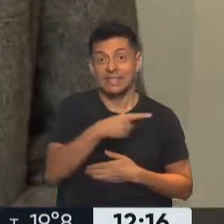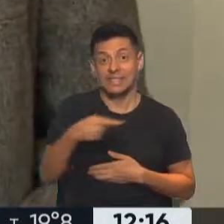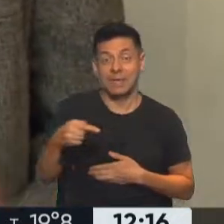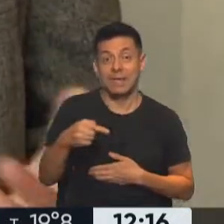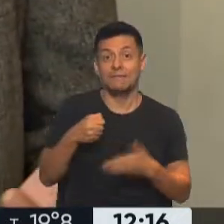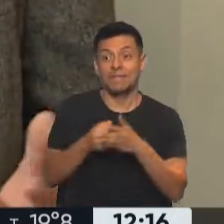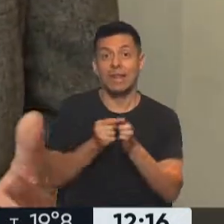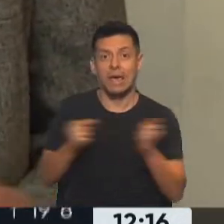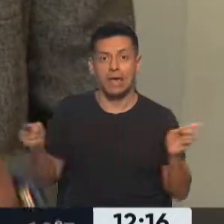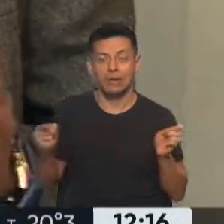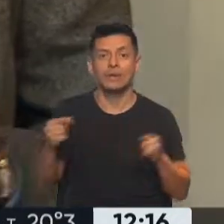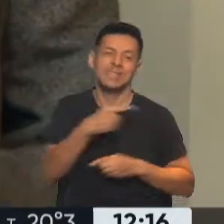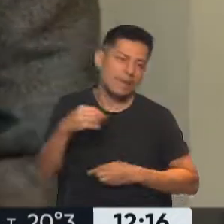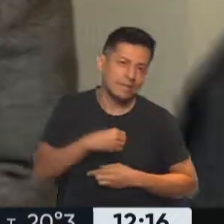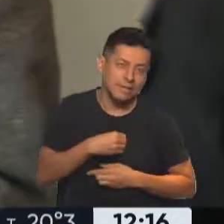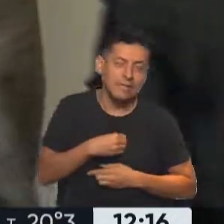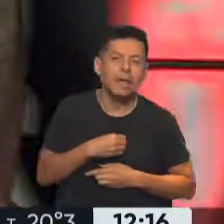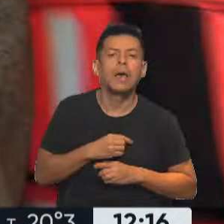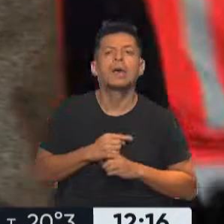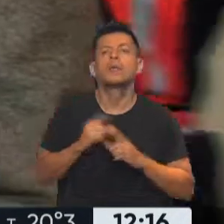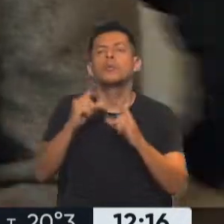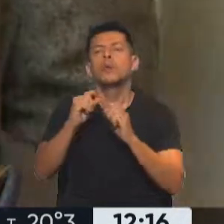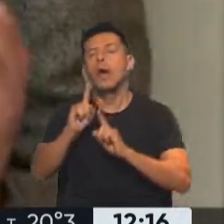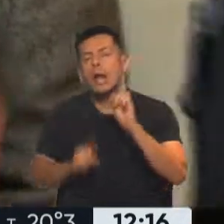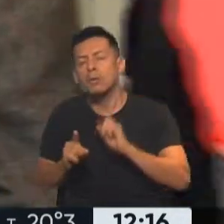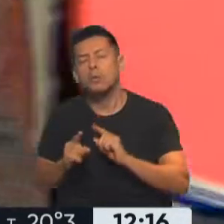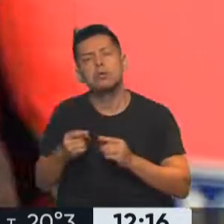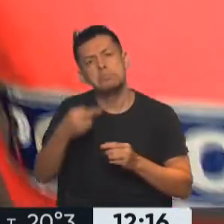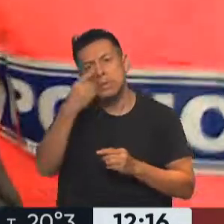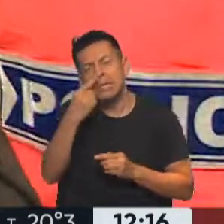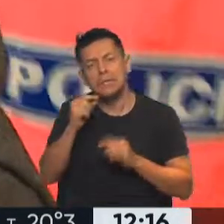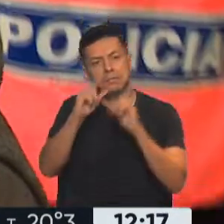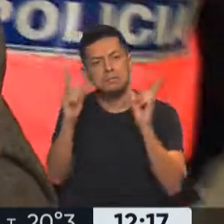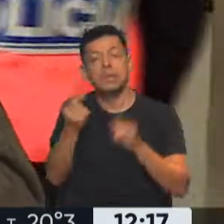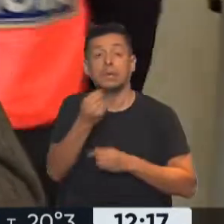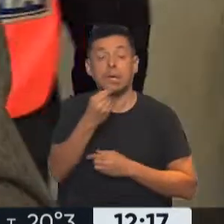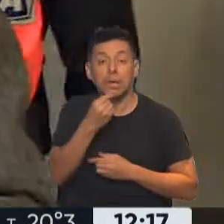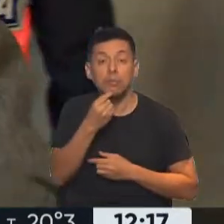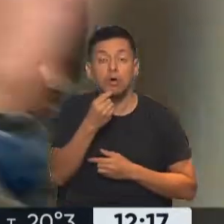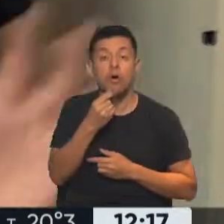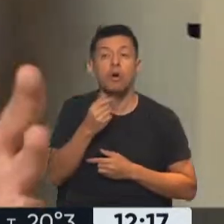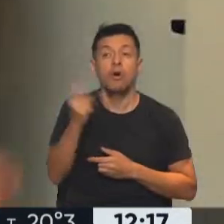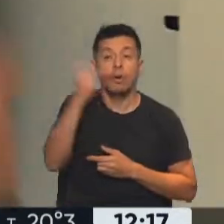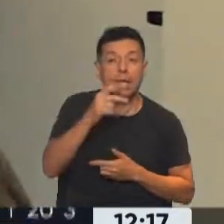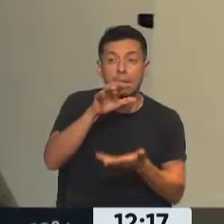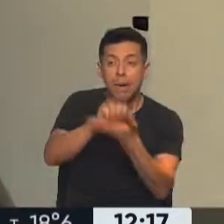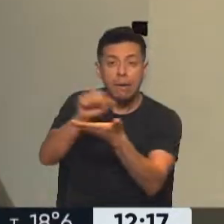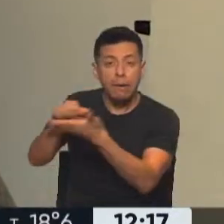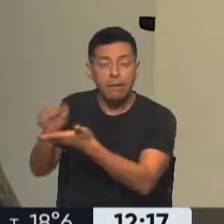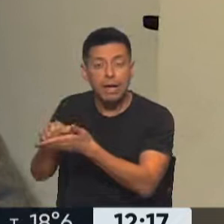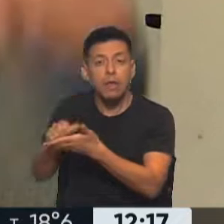largo de Semana Santa. Algunos números que llaman la atención. Por ejemplo, un nivel de ocupación general